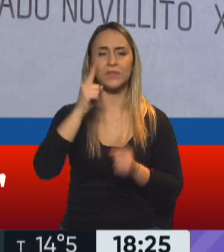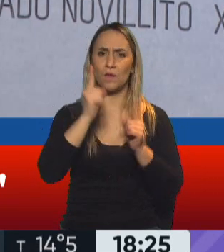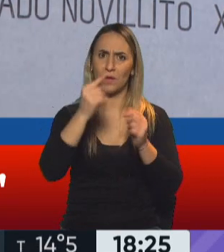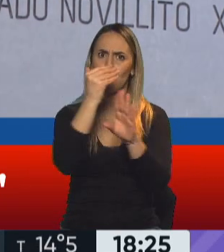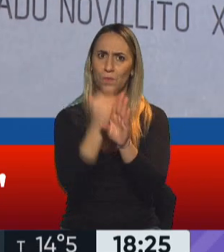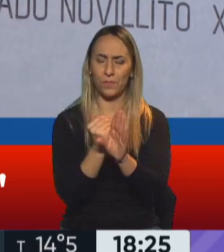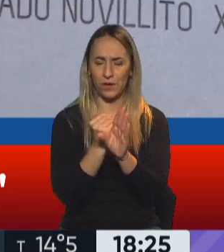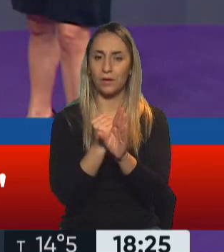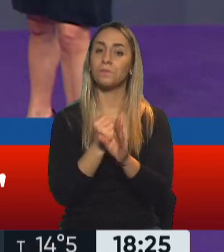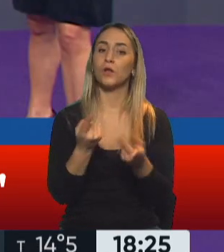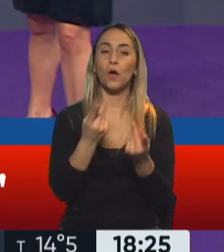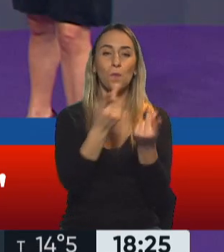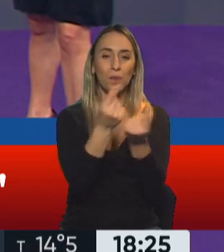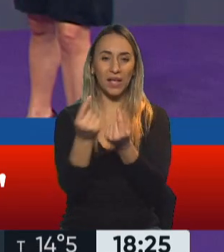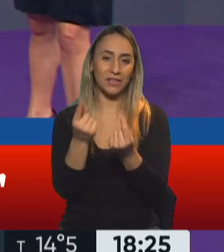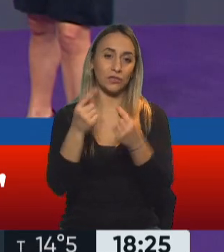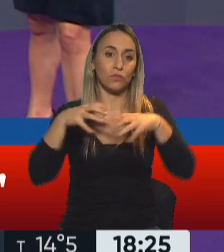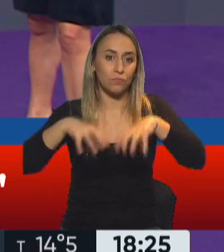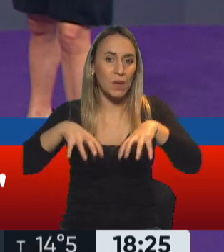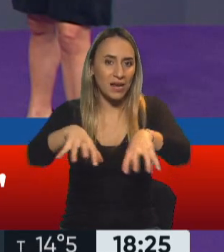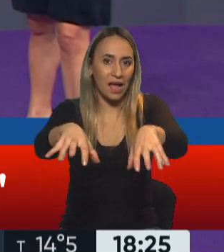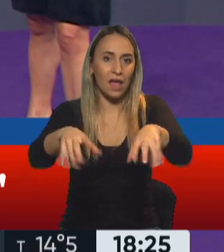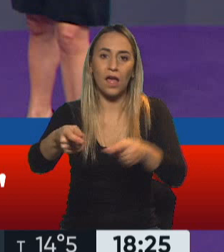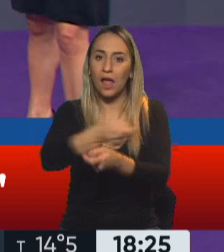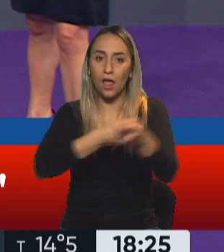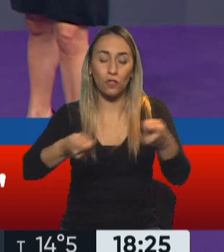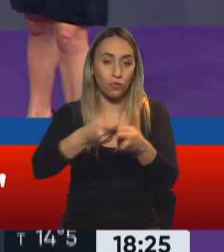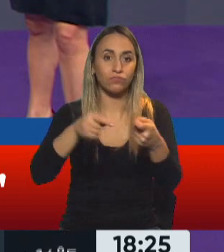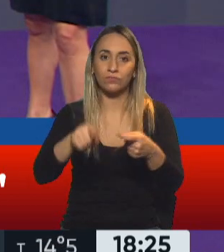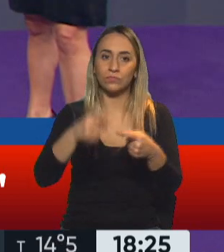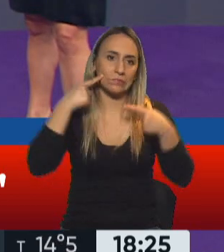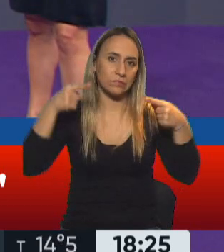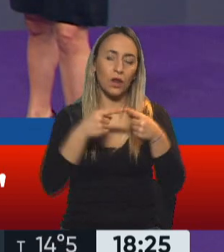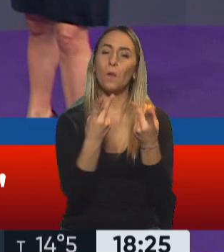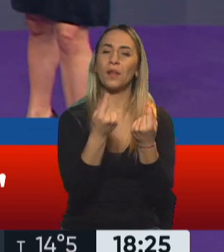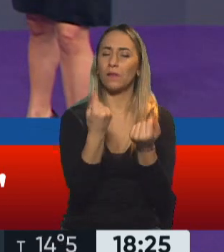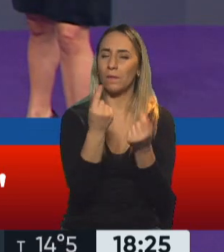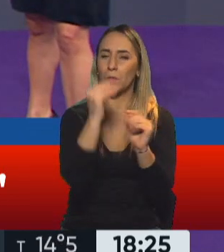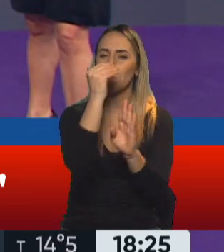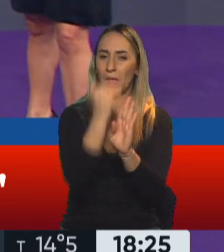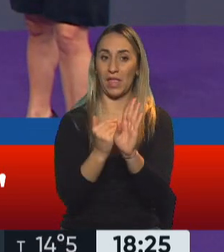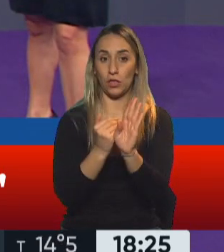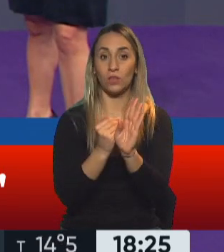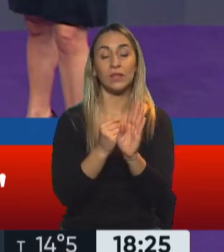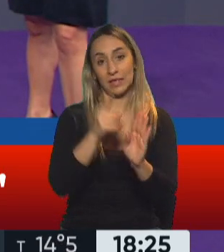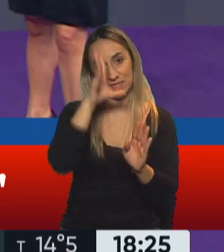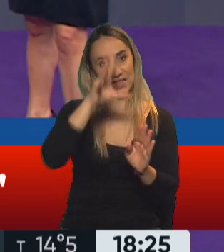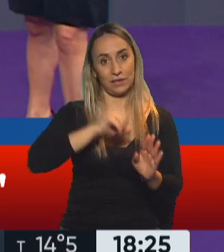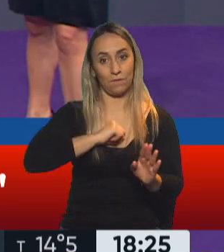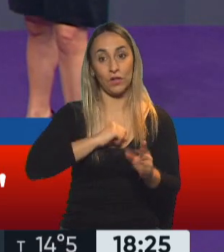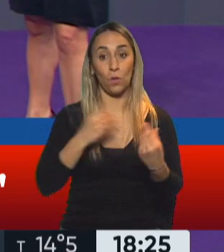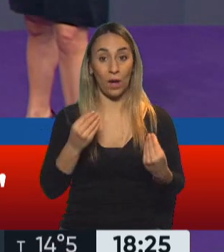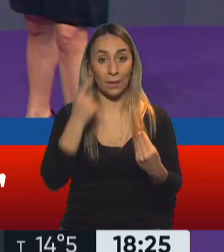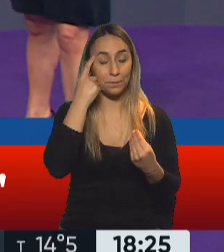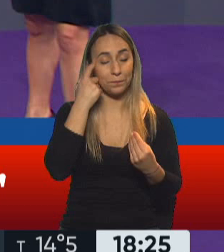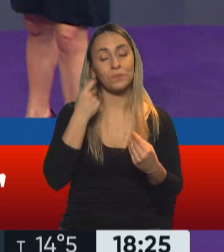como también el mercado federal ambulante buscan estos, ¿no? Encontrar cortes a precios diferenciales que, y el mayor desafío está, sí, acá, efectivamente